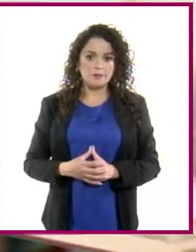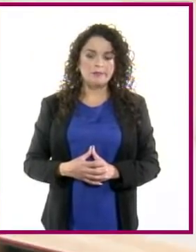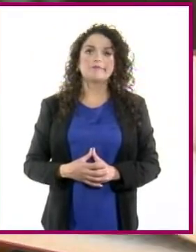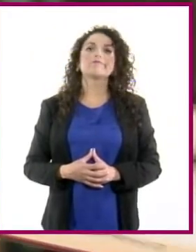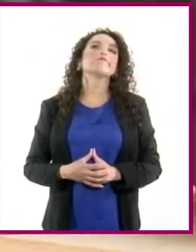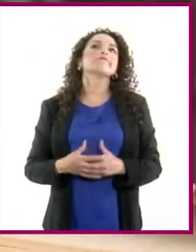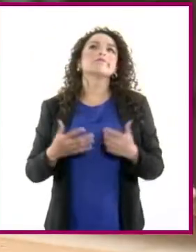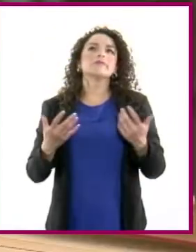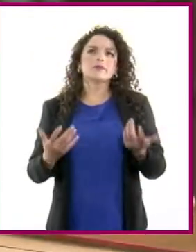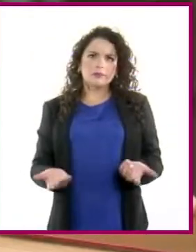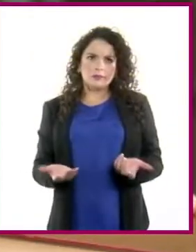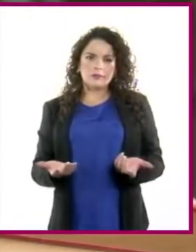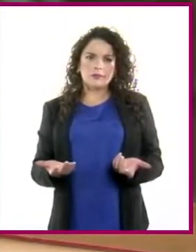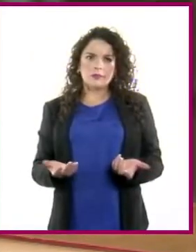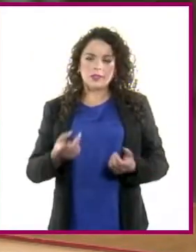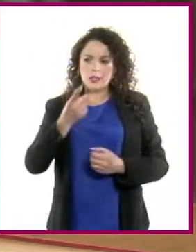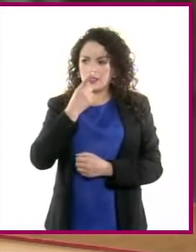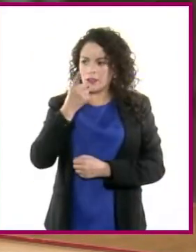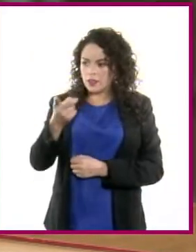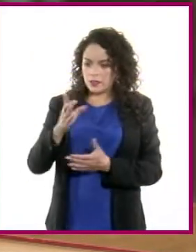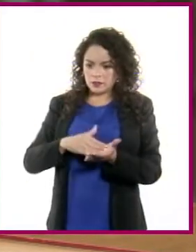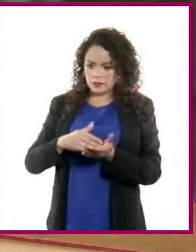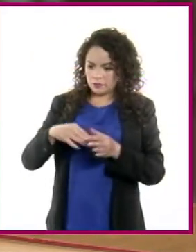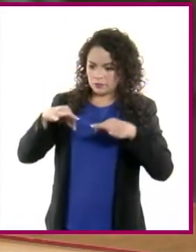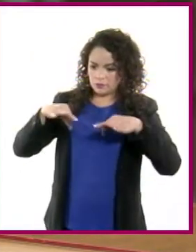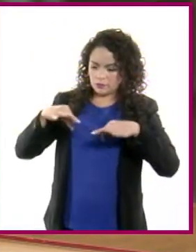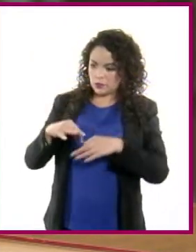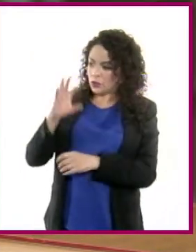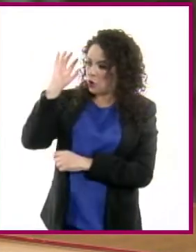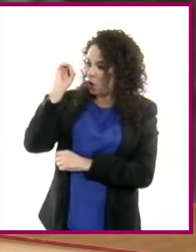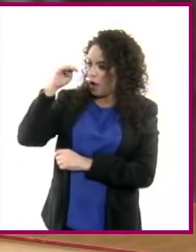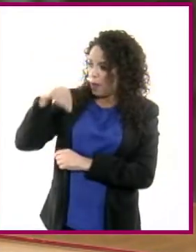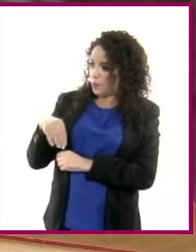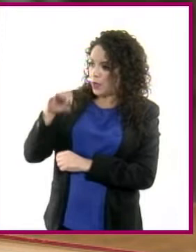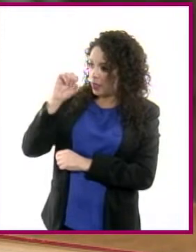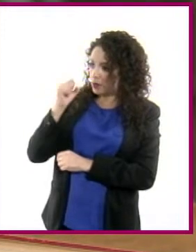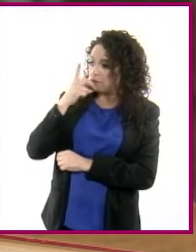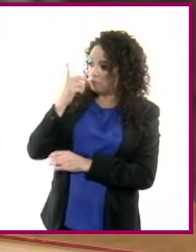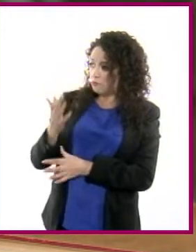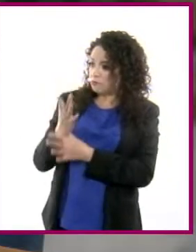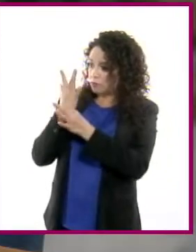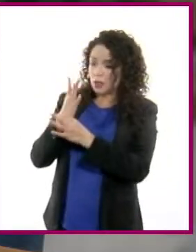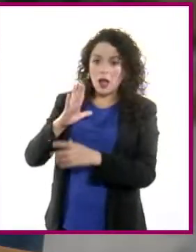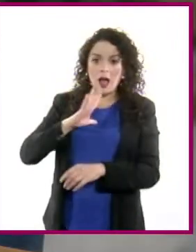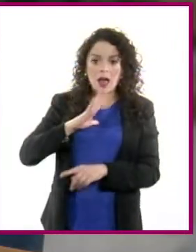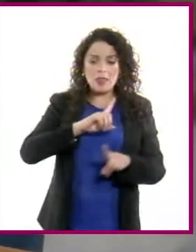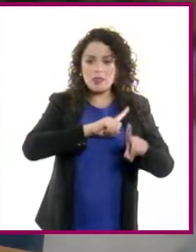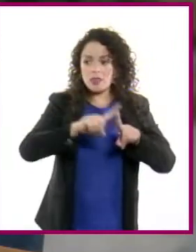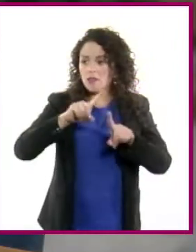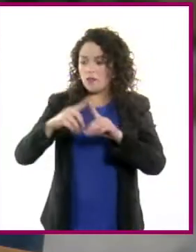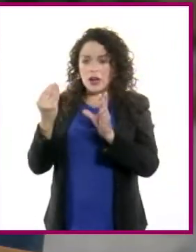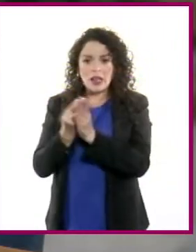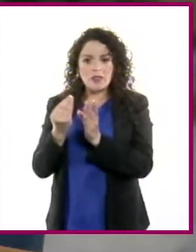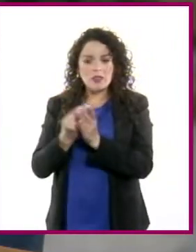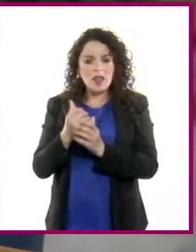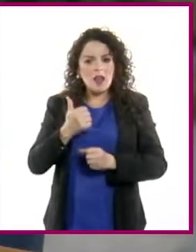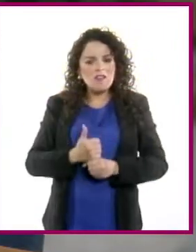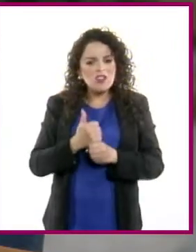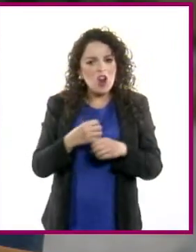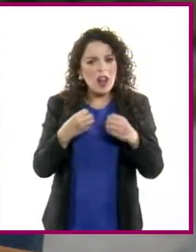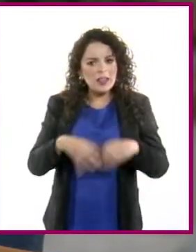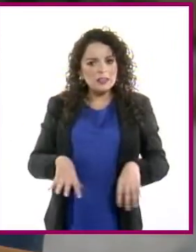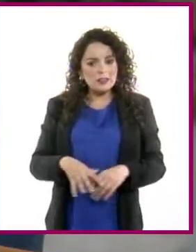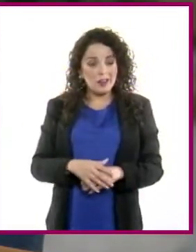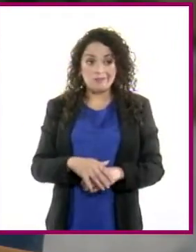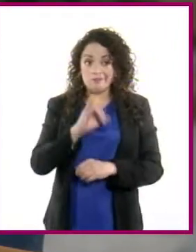Entonces, según este documento de la Organización Mundial de la Salud, hay muchos tipos de violencia. Sí, y tenías razón.